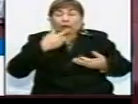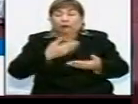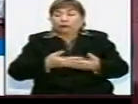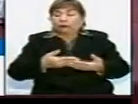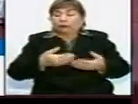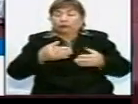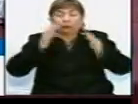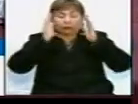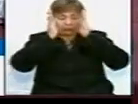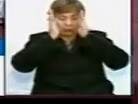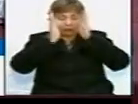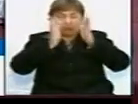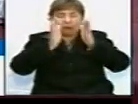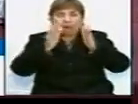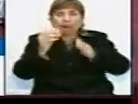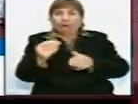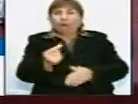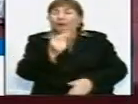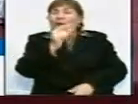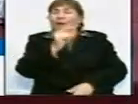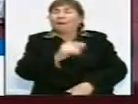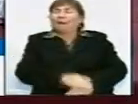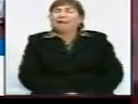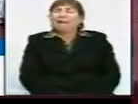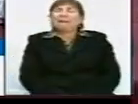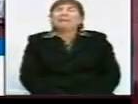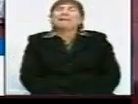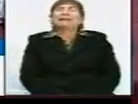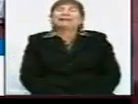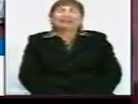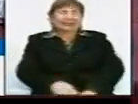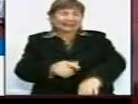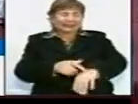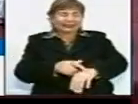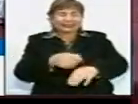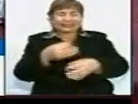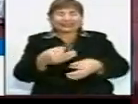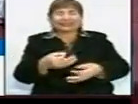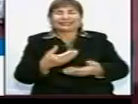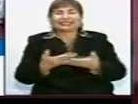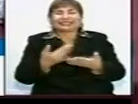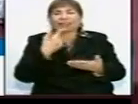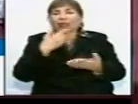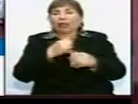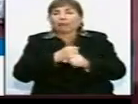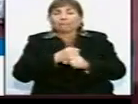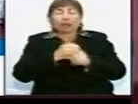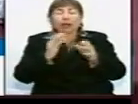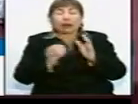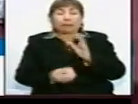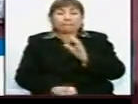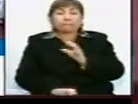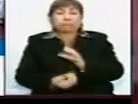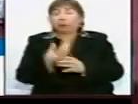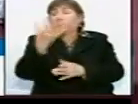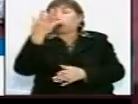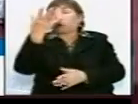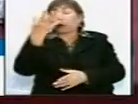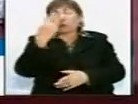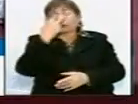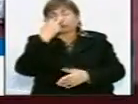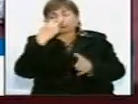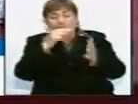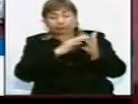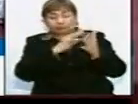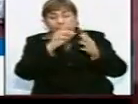atender la emergencia rápidamente en momento ahora estamos viendo cuándo es explosión algo cam el momento real estamos viendo